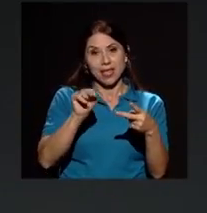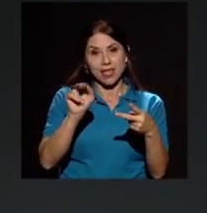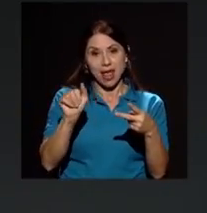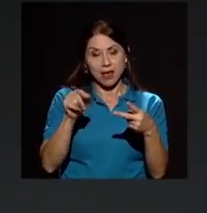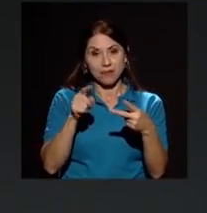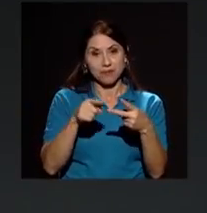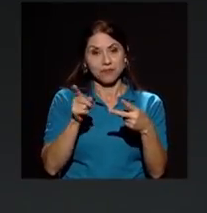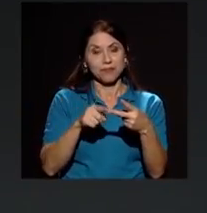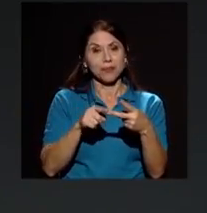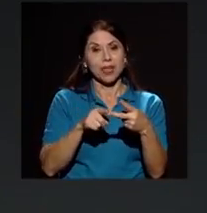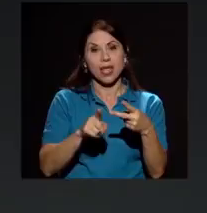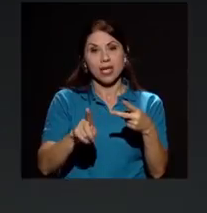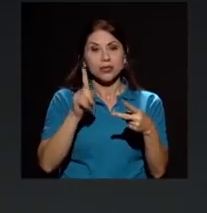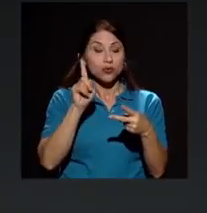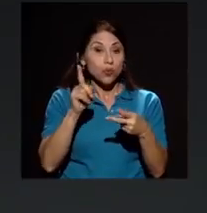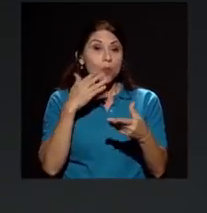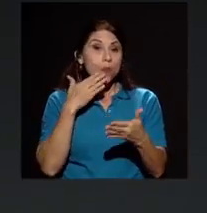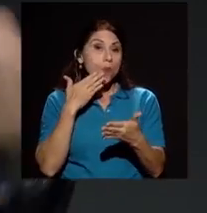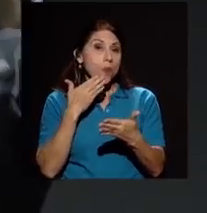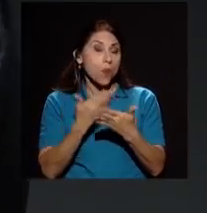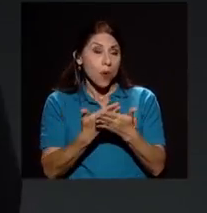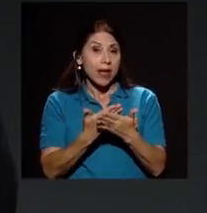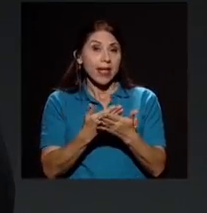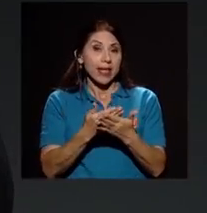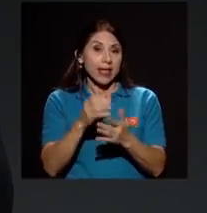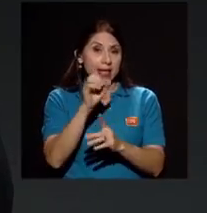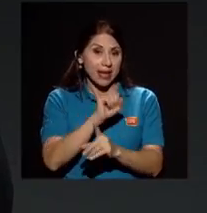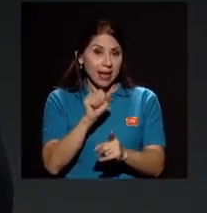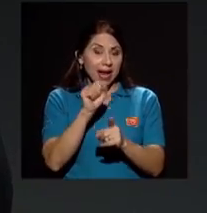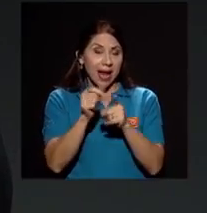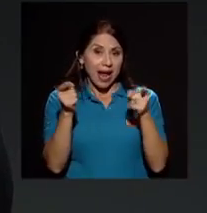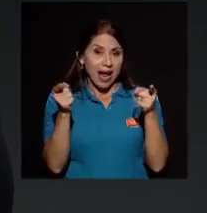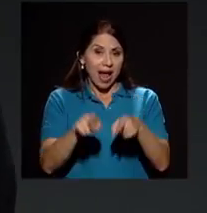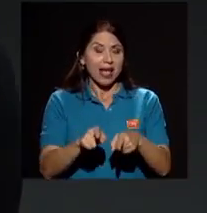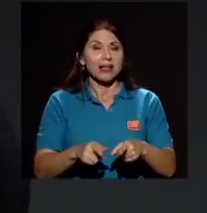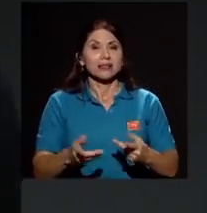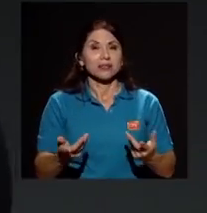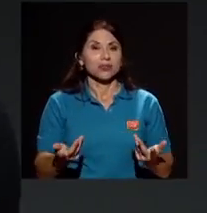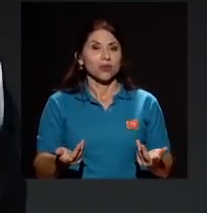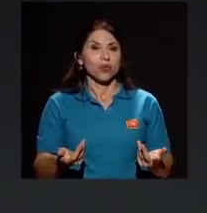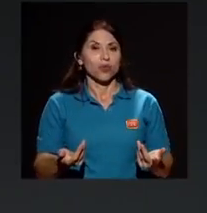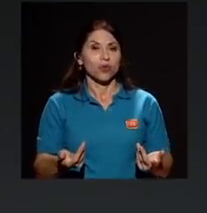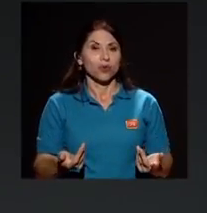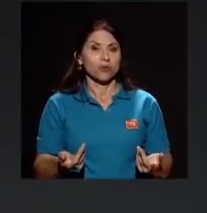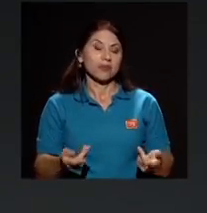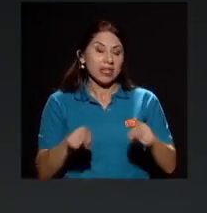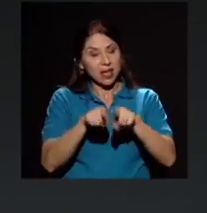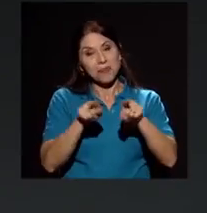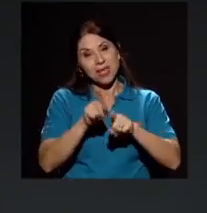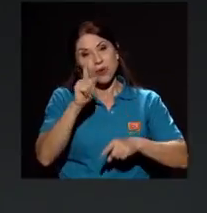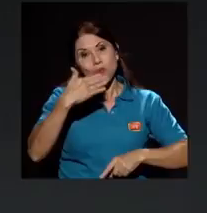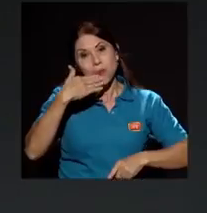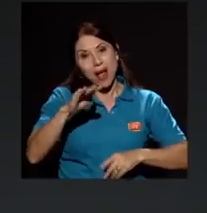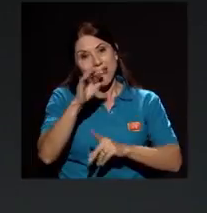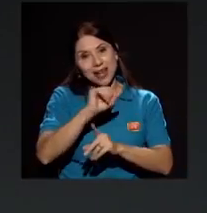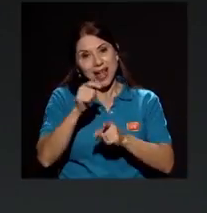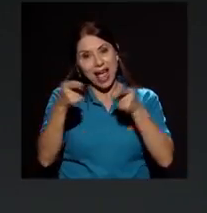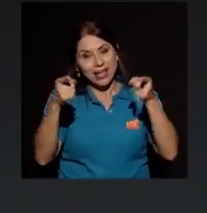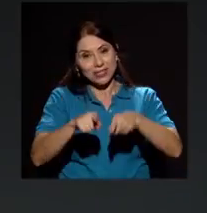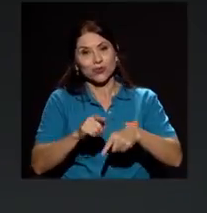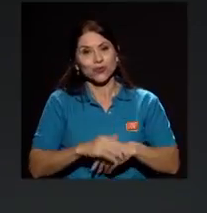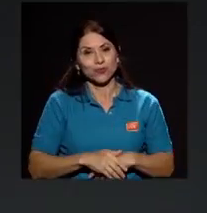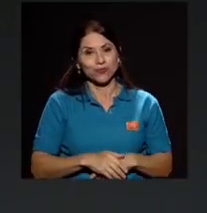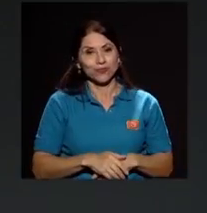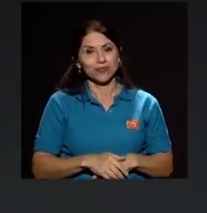inah es un buen caso de un buen caso y un mal caso de el